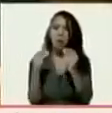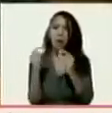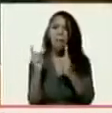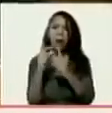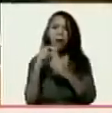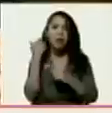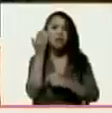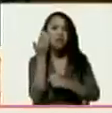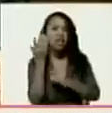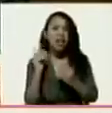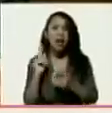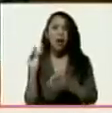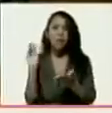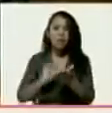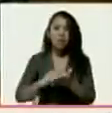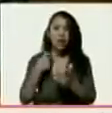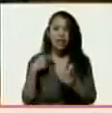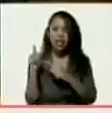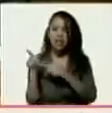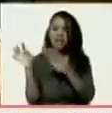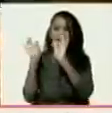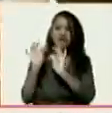han puesto de moda